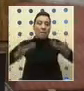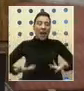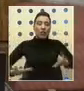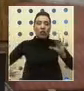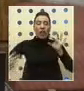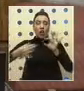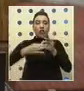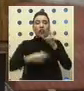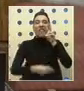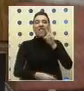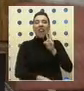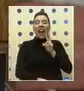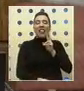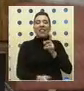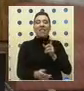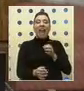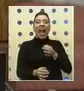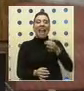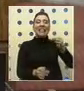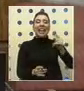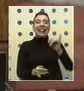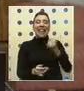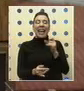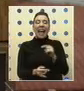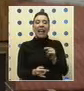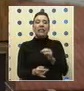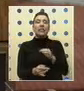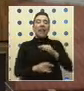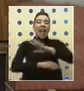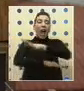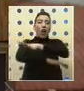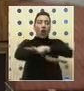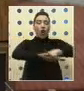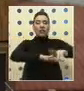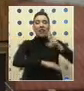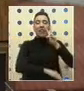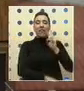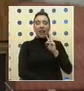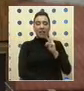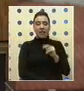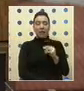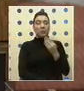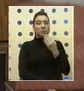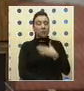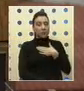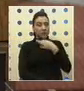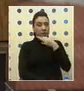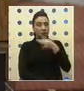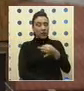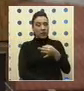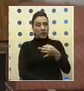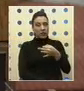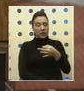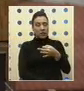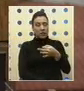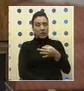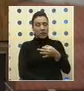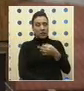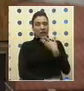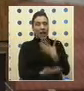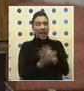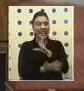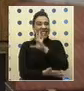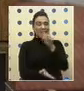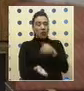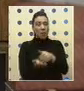conexión entre Valdivia, la Isla Teja y la costa valdiviana. Además, quiero agregar que existen 500